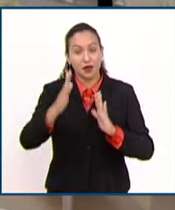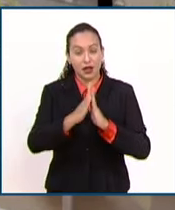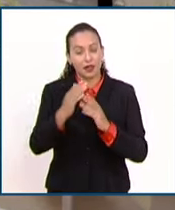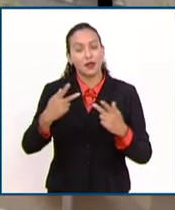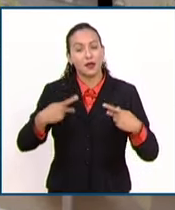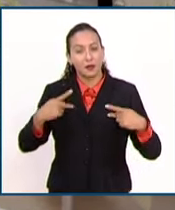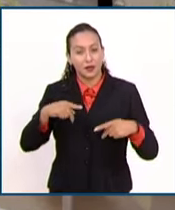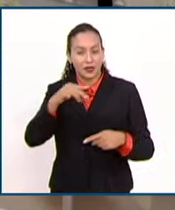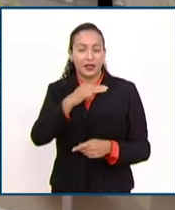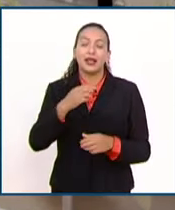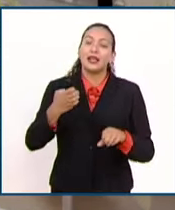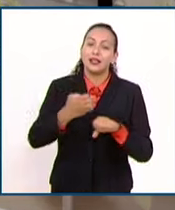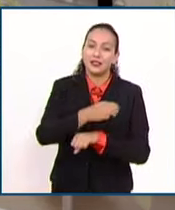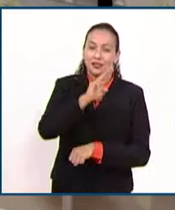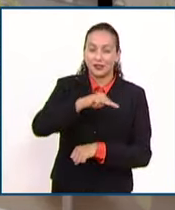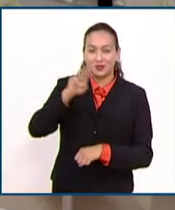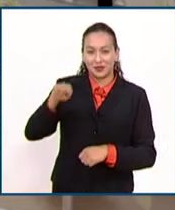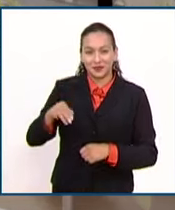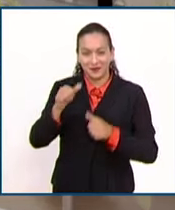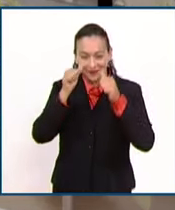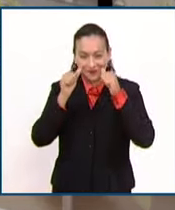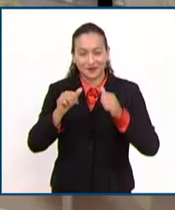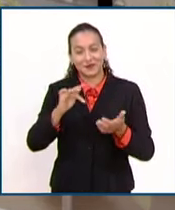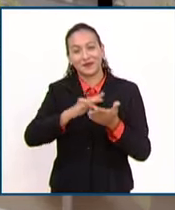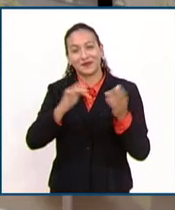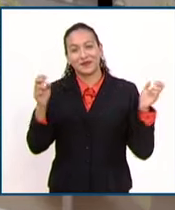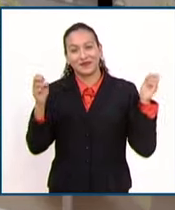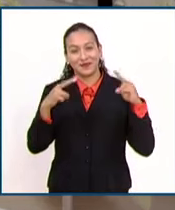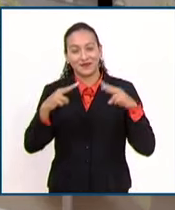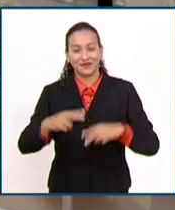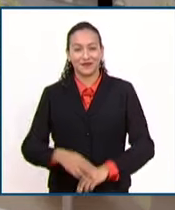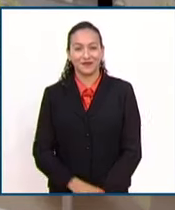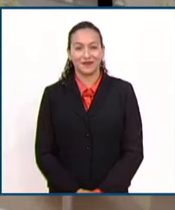Estado de Michoacán. Agradecemos su atención. Hasta la próxima.